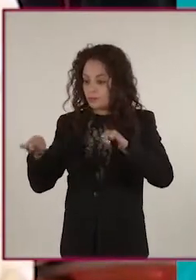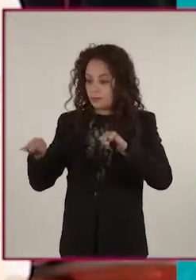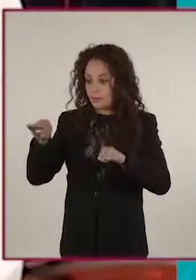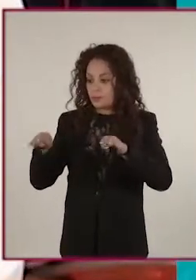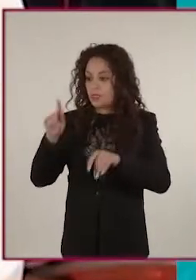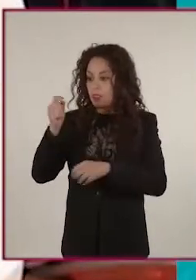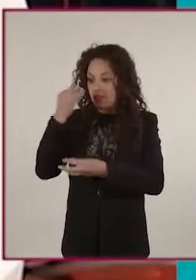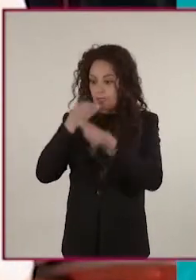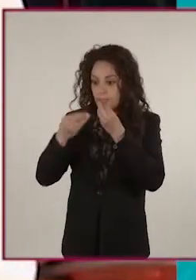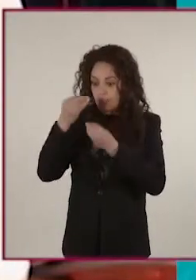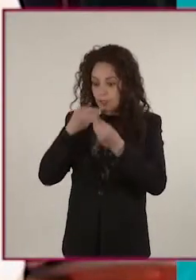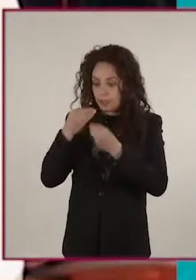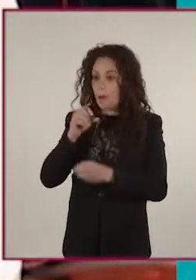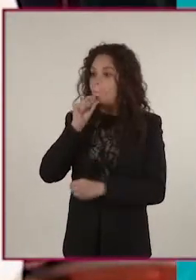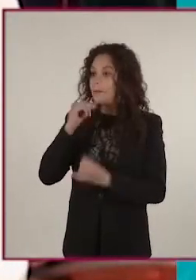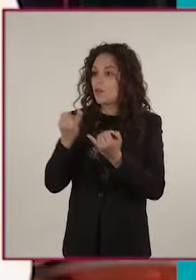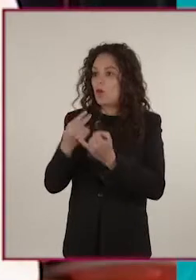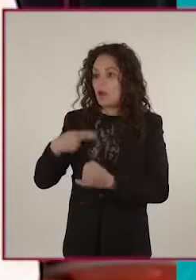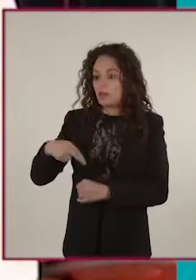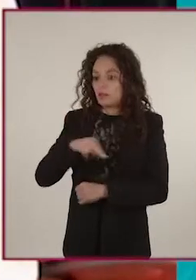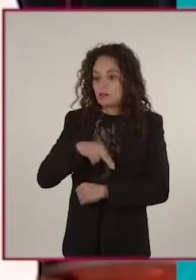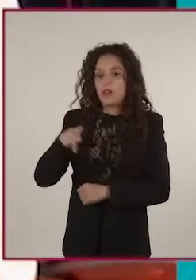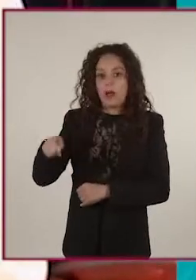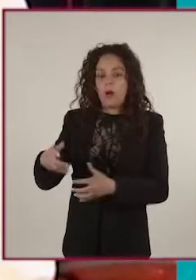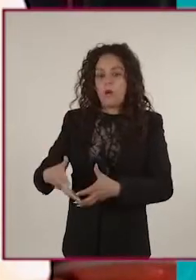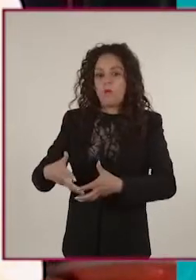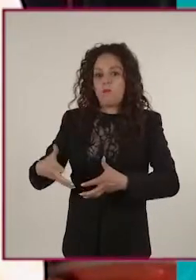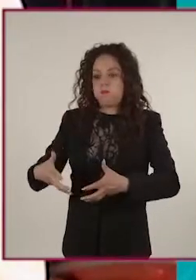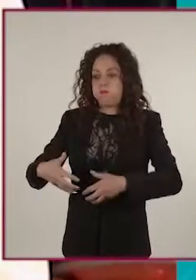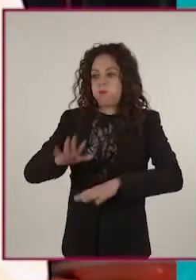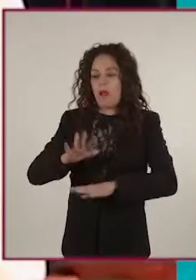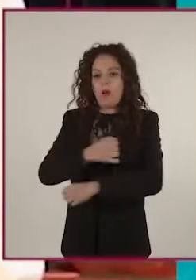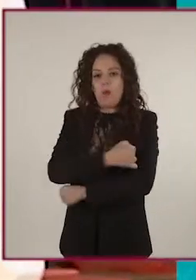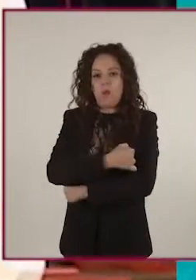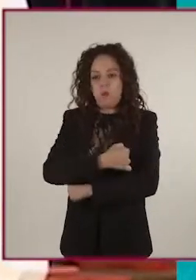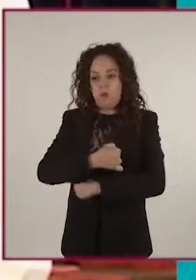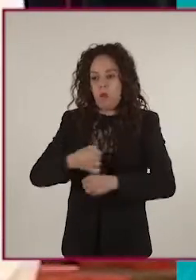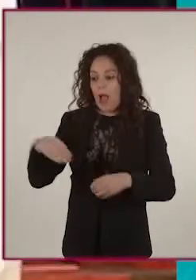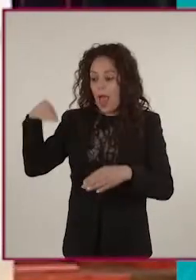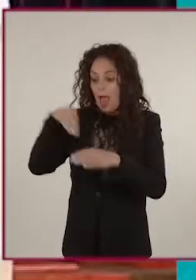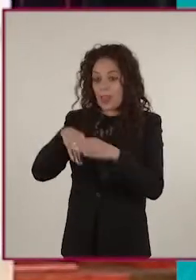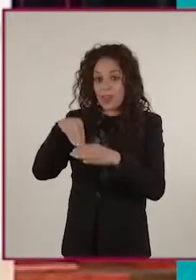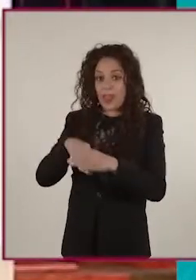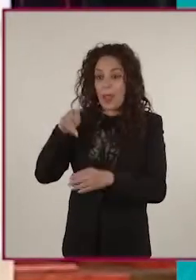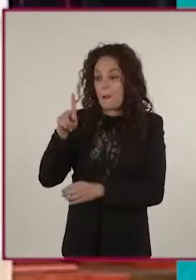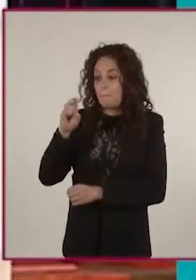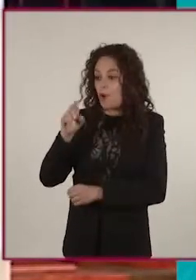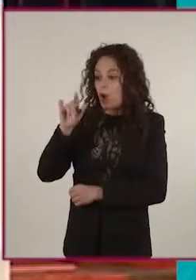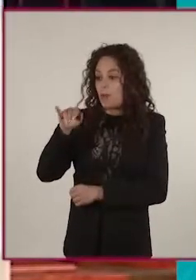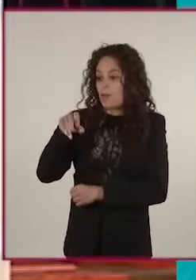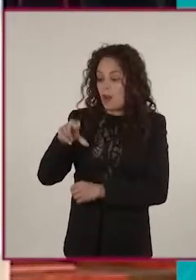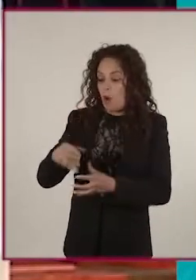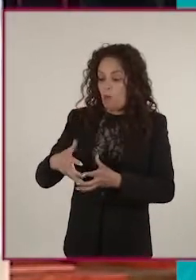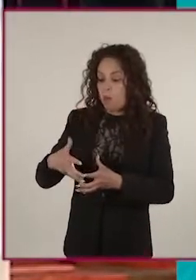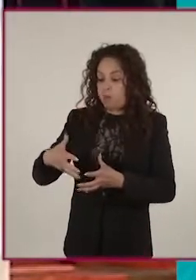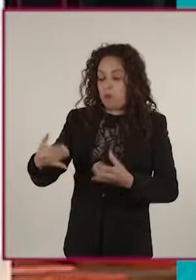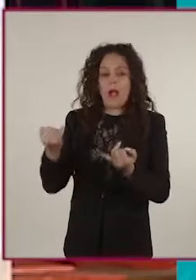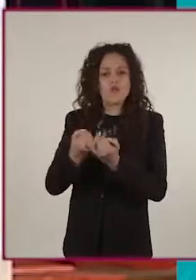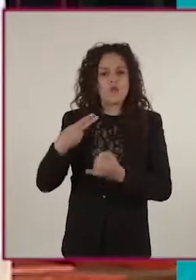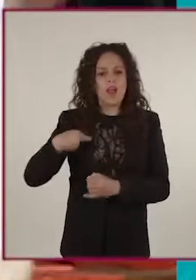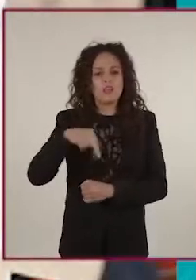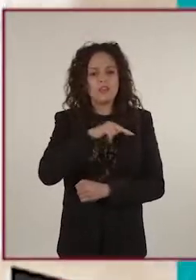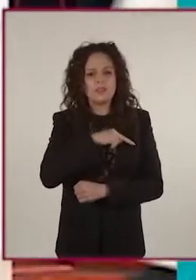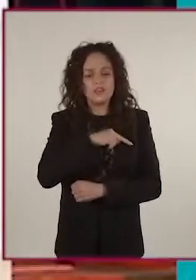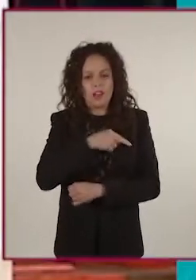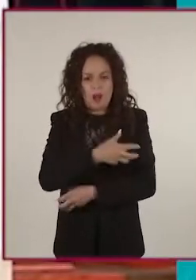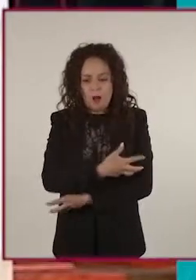come, igual que nosotros empieza a engordar y empieza a acumular en el interior el polímero. Igual que nosotros acumulamos grasa o